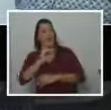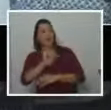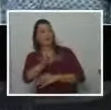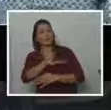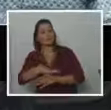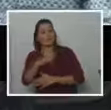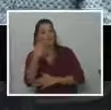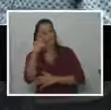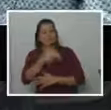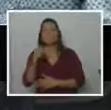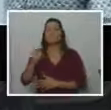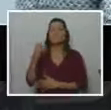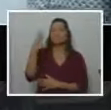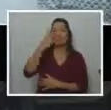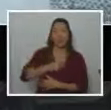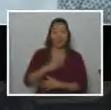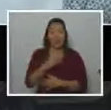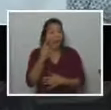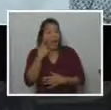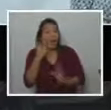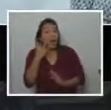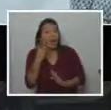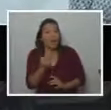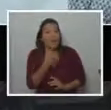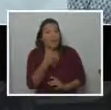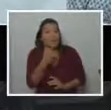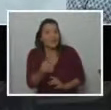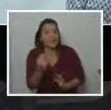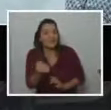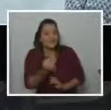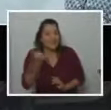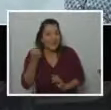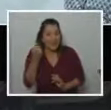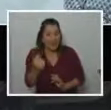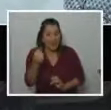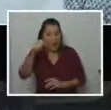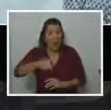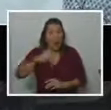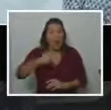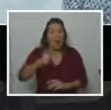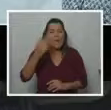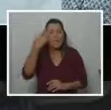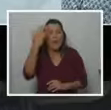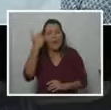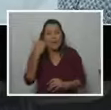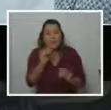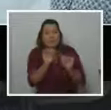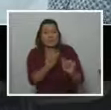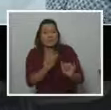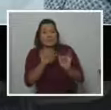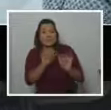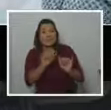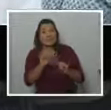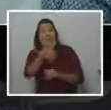muy linda, ¿sí? Vamos a ver cuánto nos dice la Rueda de la Fortuna el día de hoy, porque se está quedando